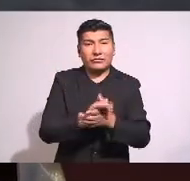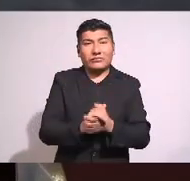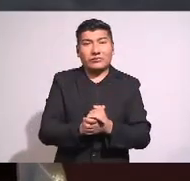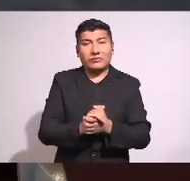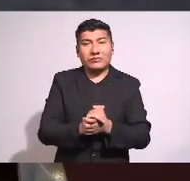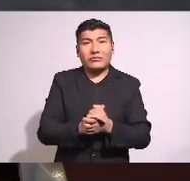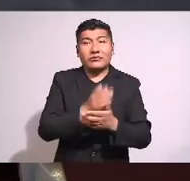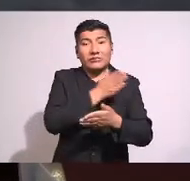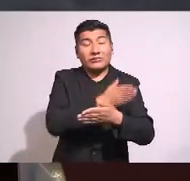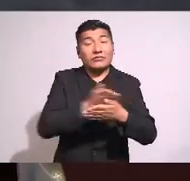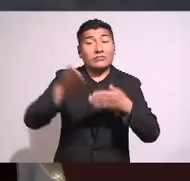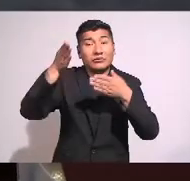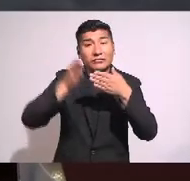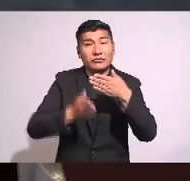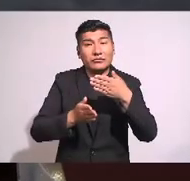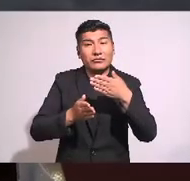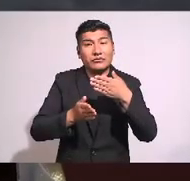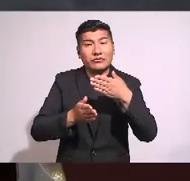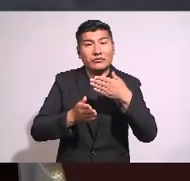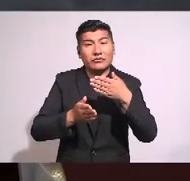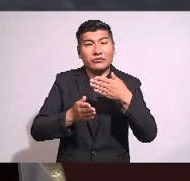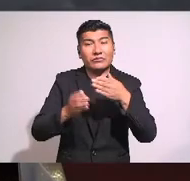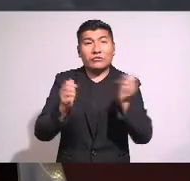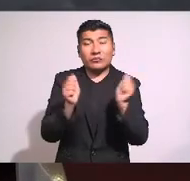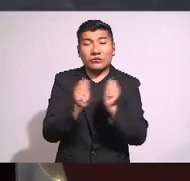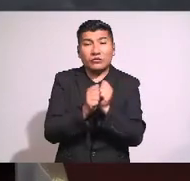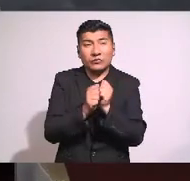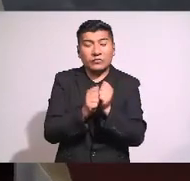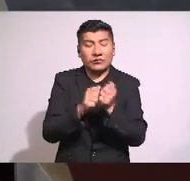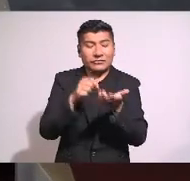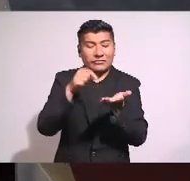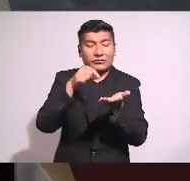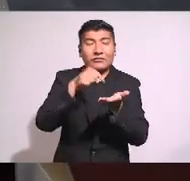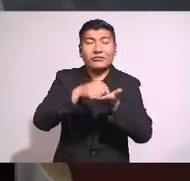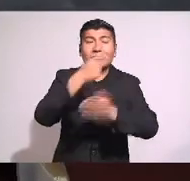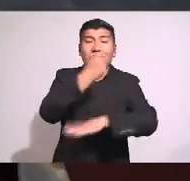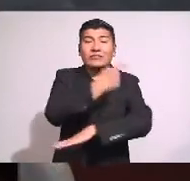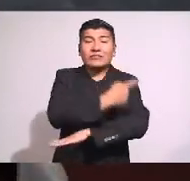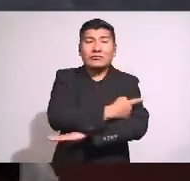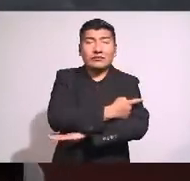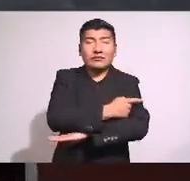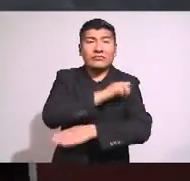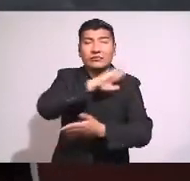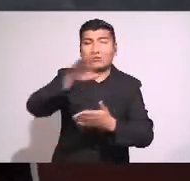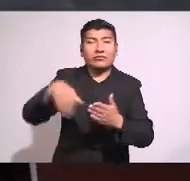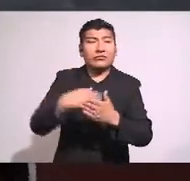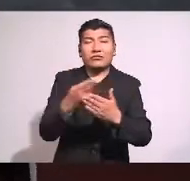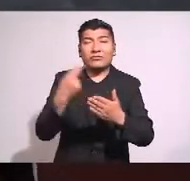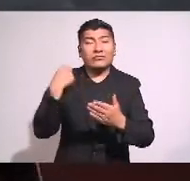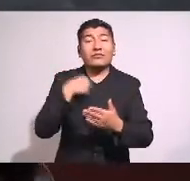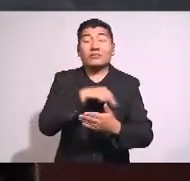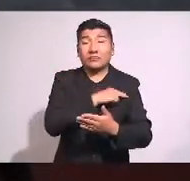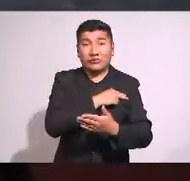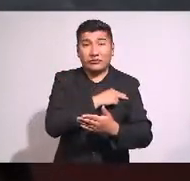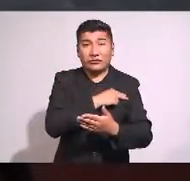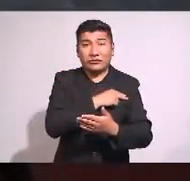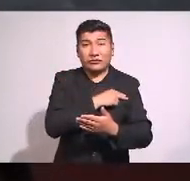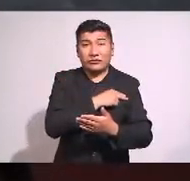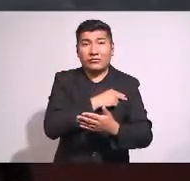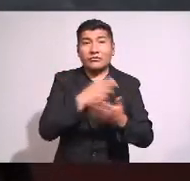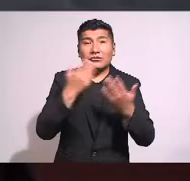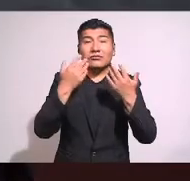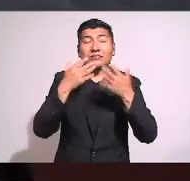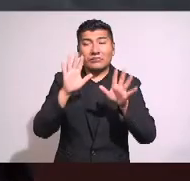Y termino con algo que en estos días todos nosotros nos